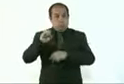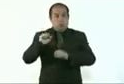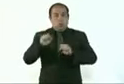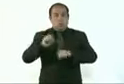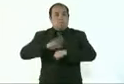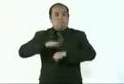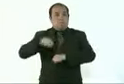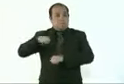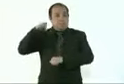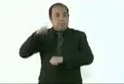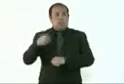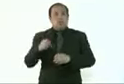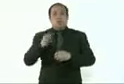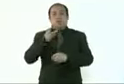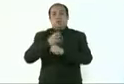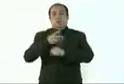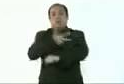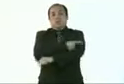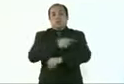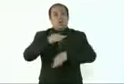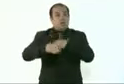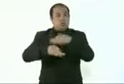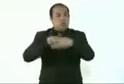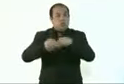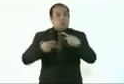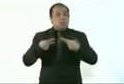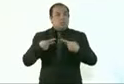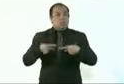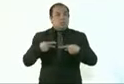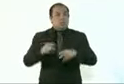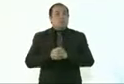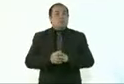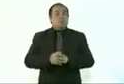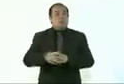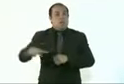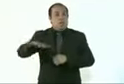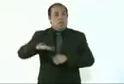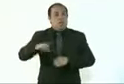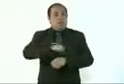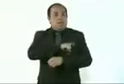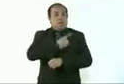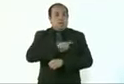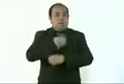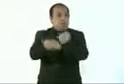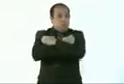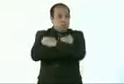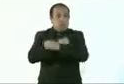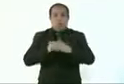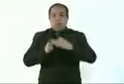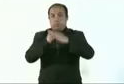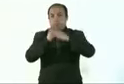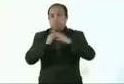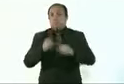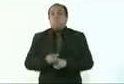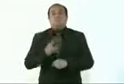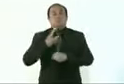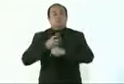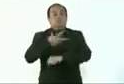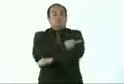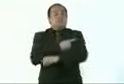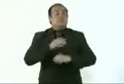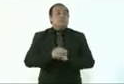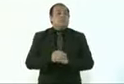más años con refuerzo, a todas las personas del sector salud y sector educativo con refuerzo, a los jóvenes de 12 a